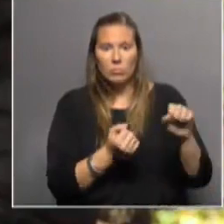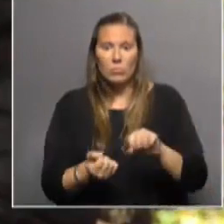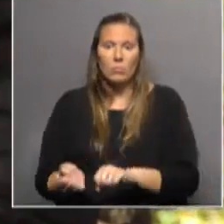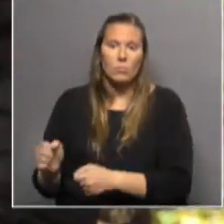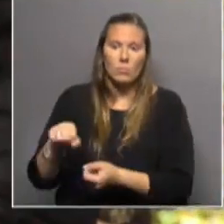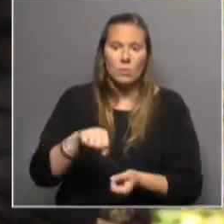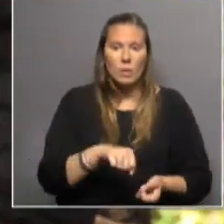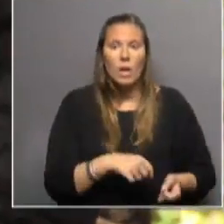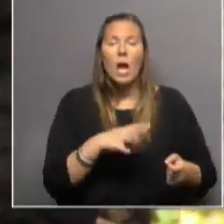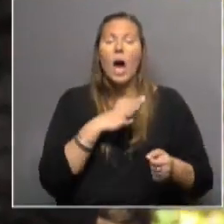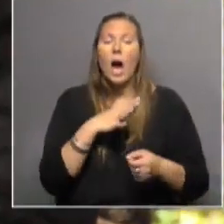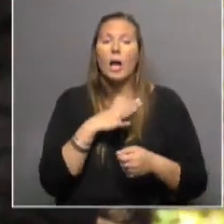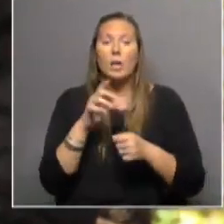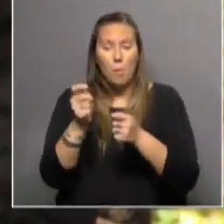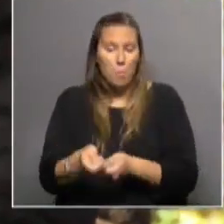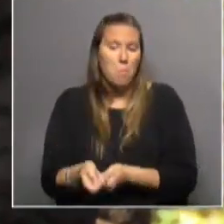hay pesca también,